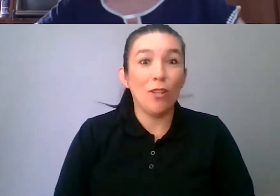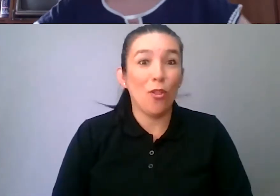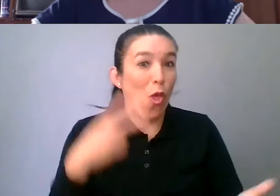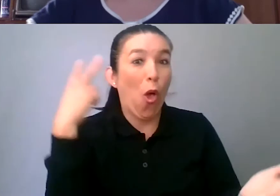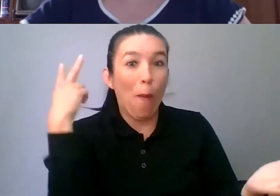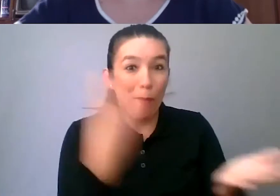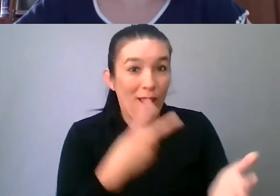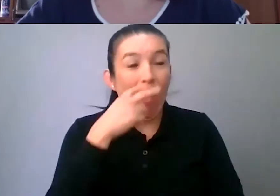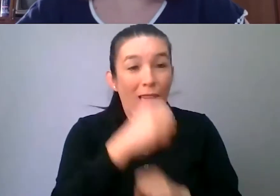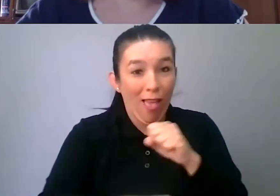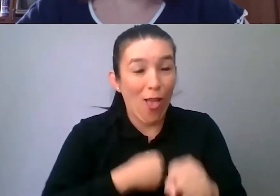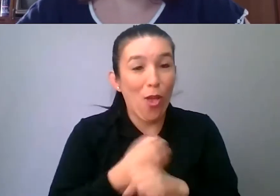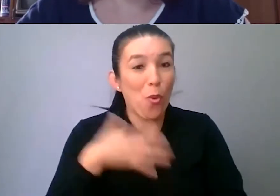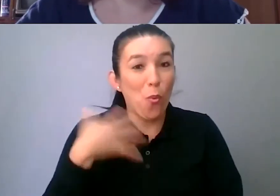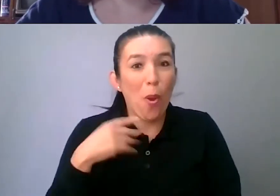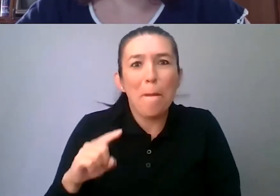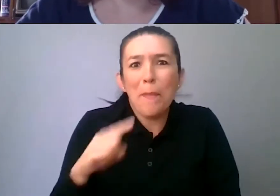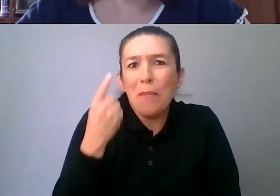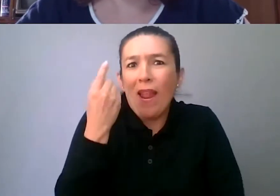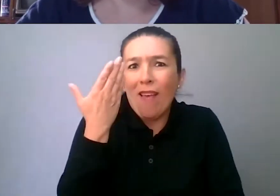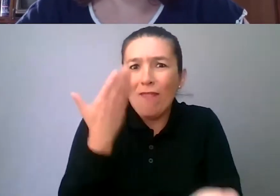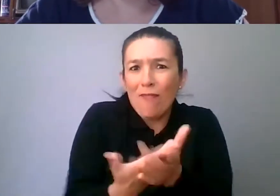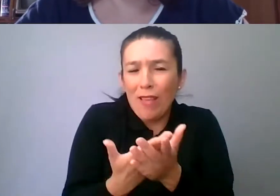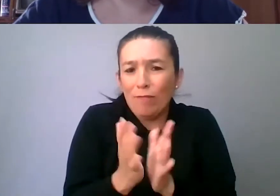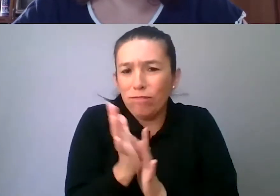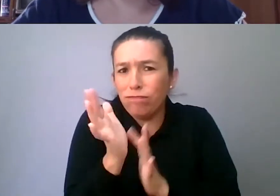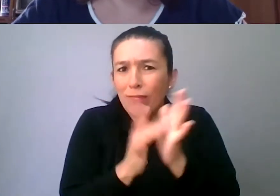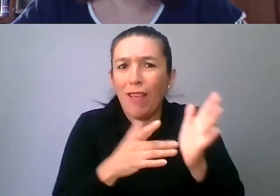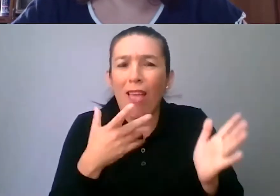2000 años, la primera figura que está documentada.